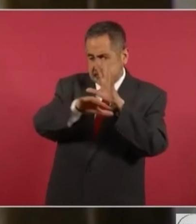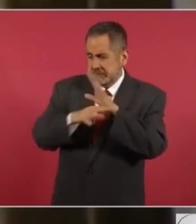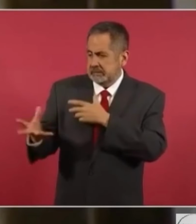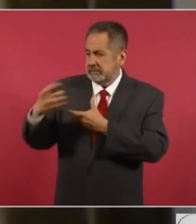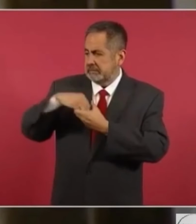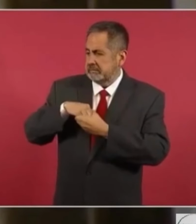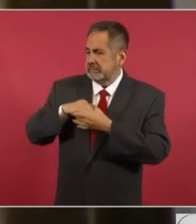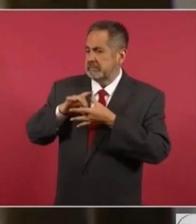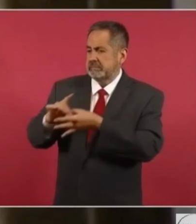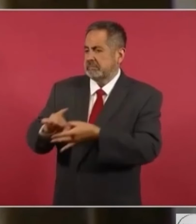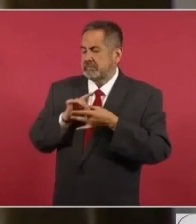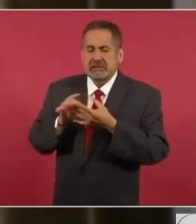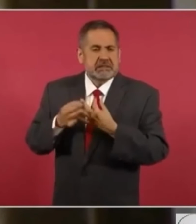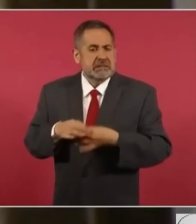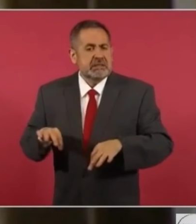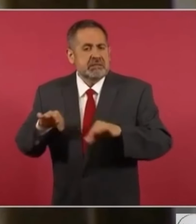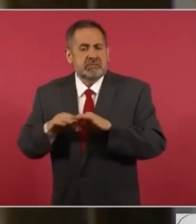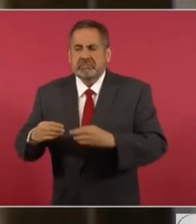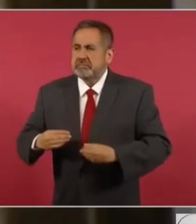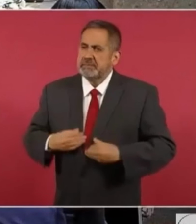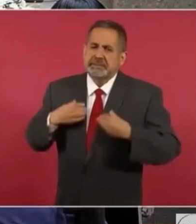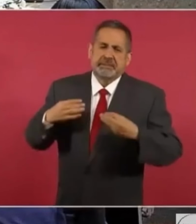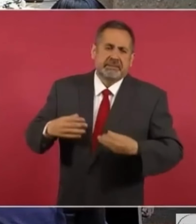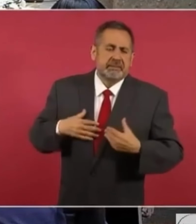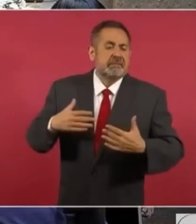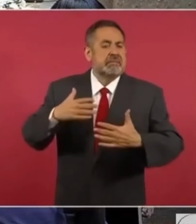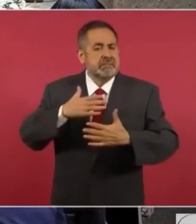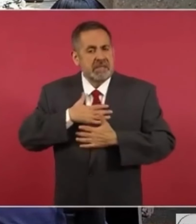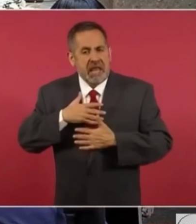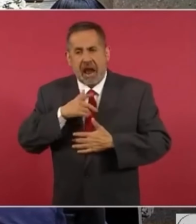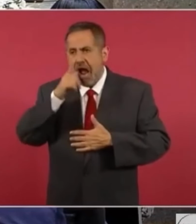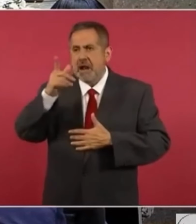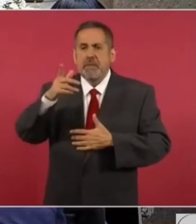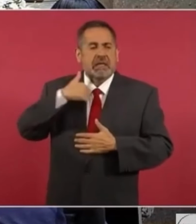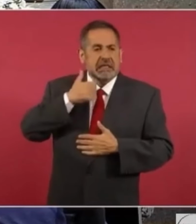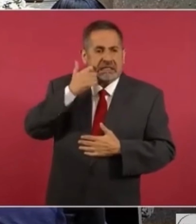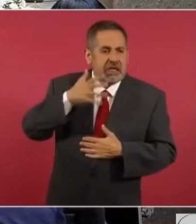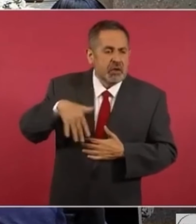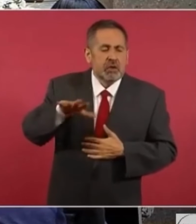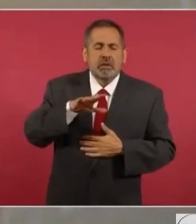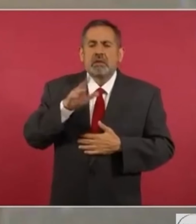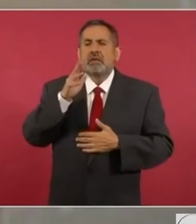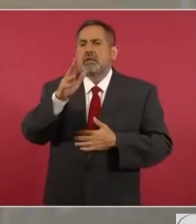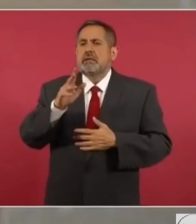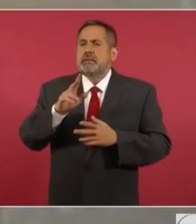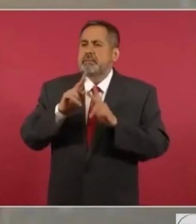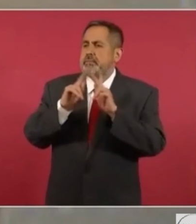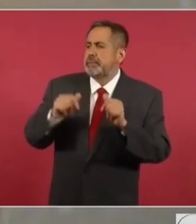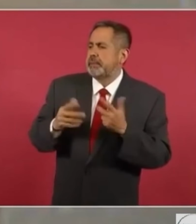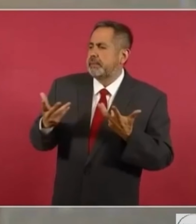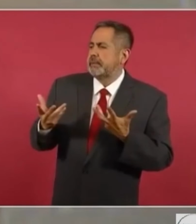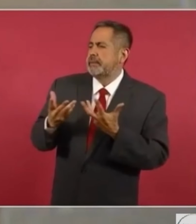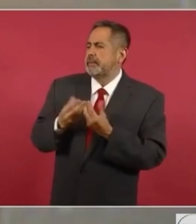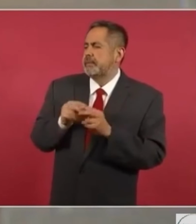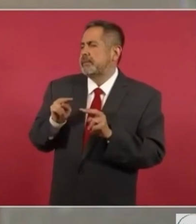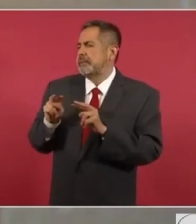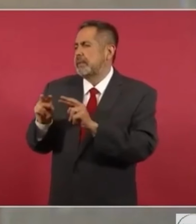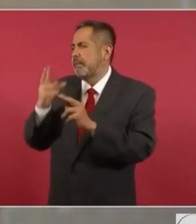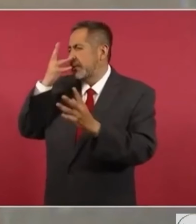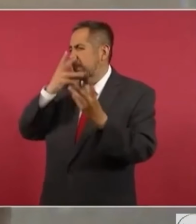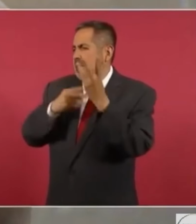mí la fuente inextinguible en que mi alma busca saciar su extraordinaria sed de belleza.